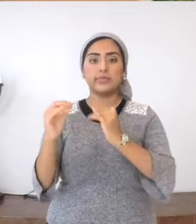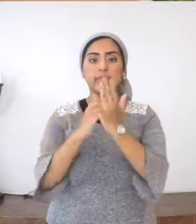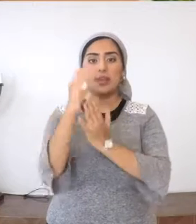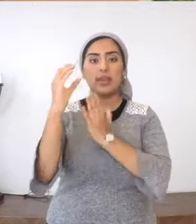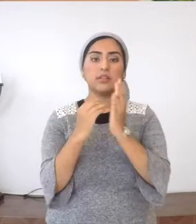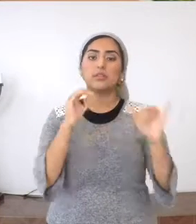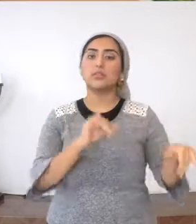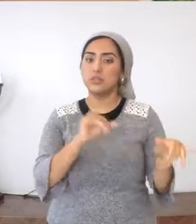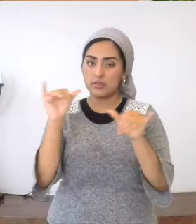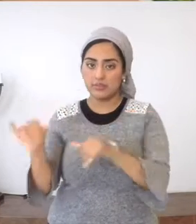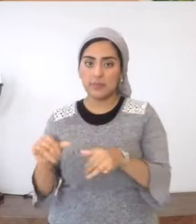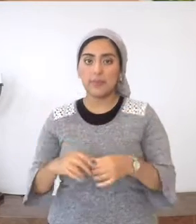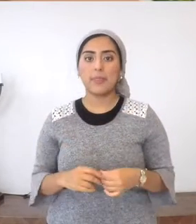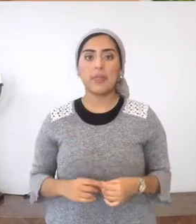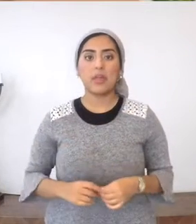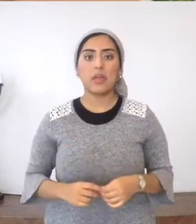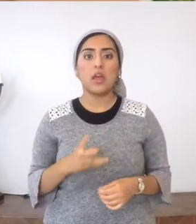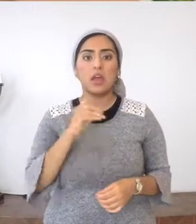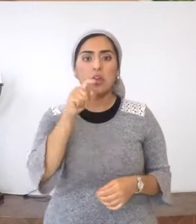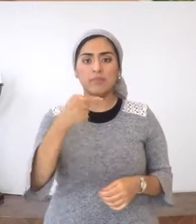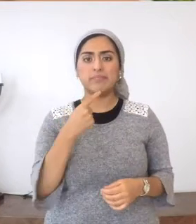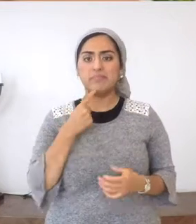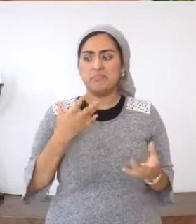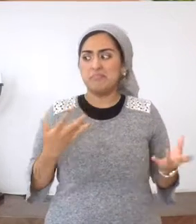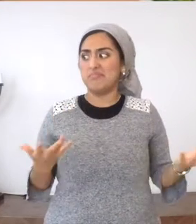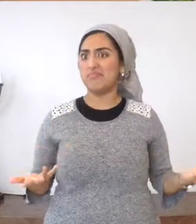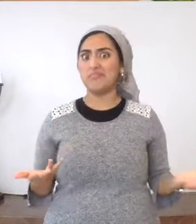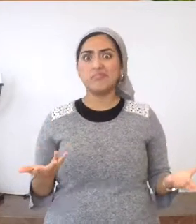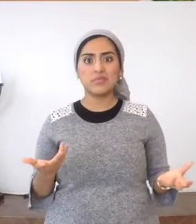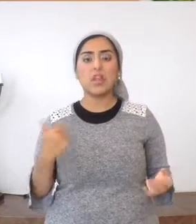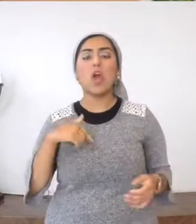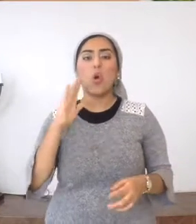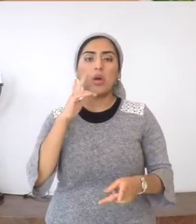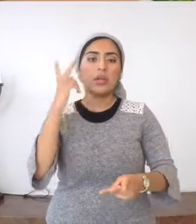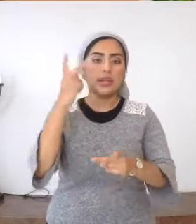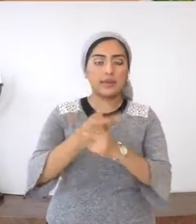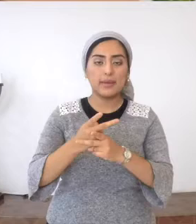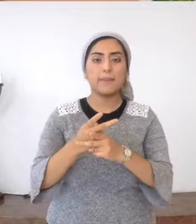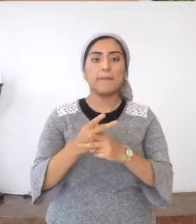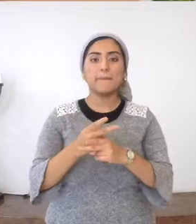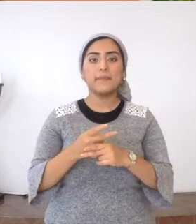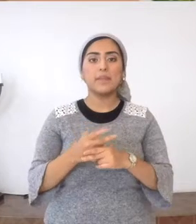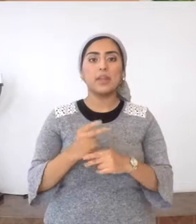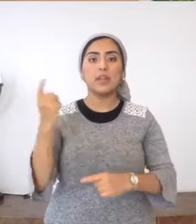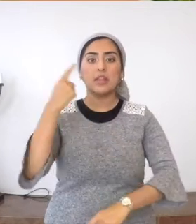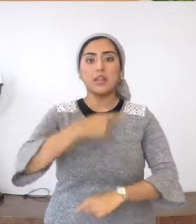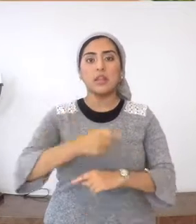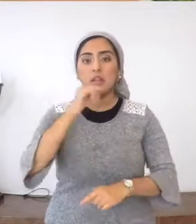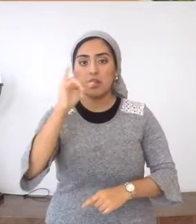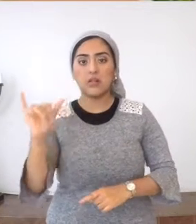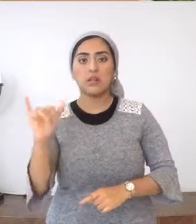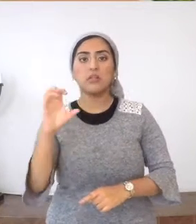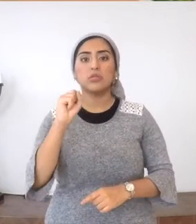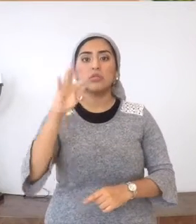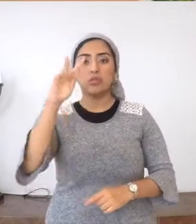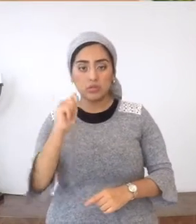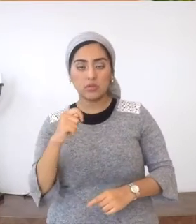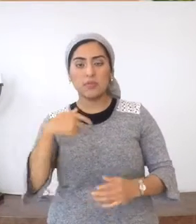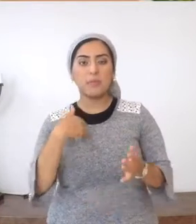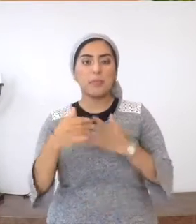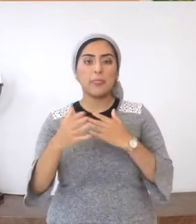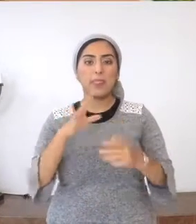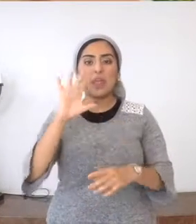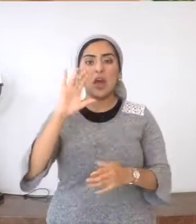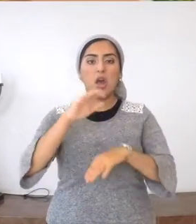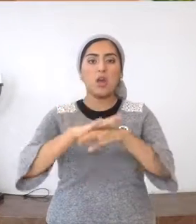Ya inclusive En mucha casa de Judá Ya guarda Ese calendario También Y tú dijeras Bueno pero Pues voy a guardar Entonces